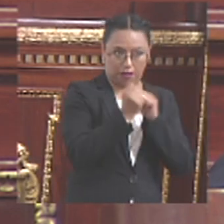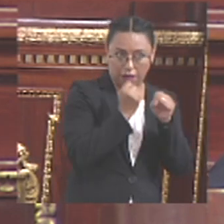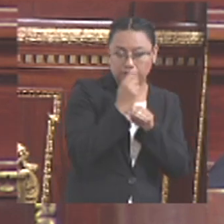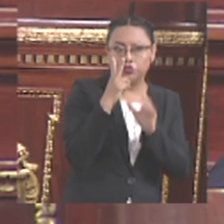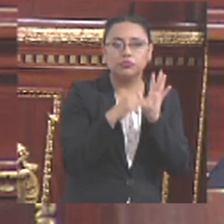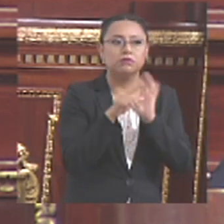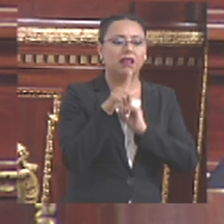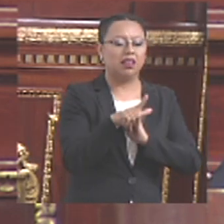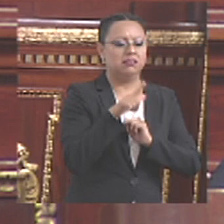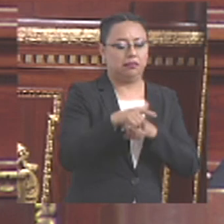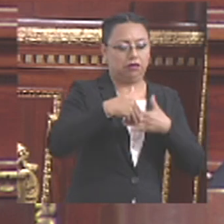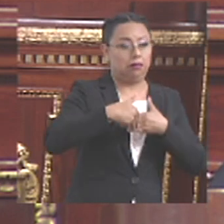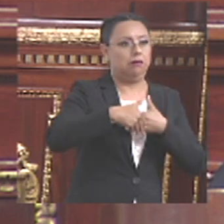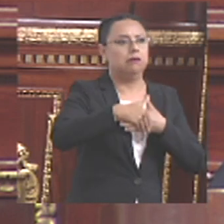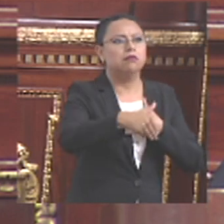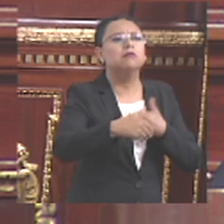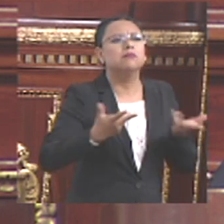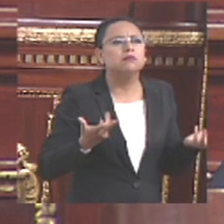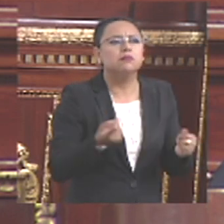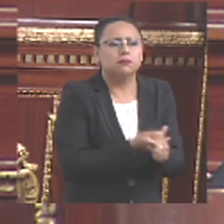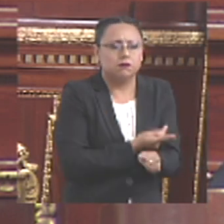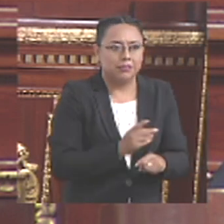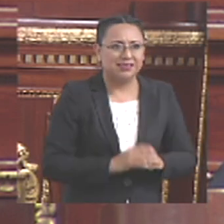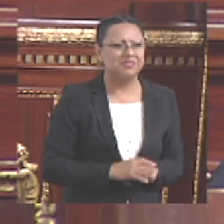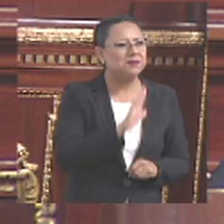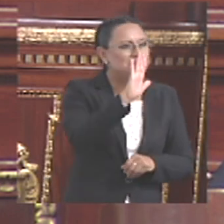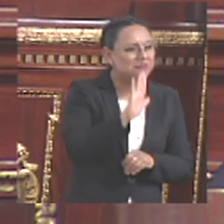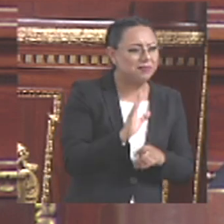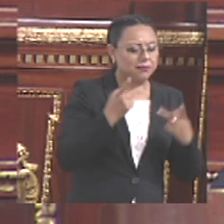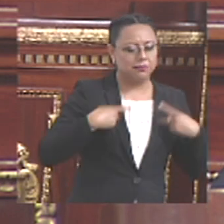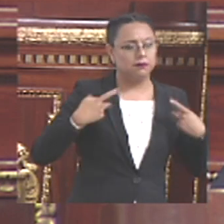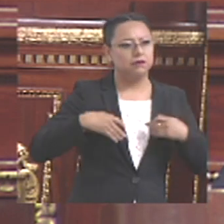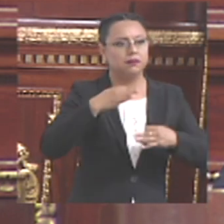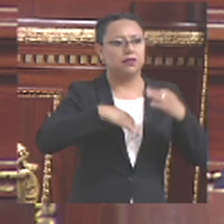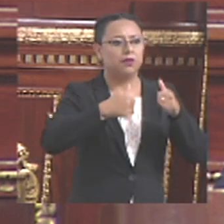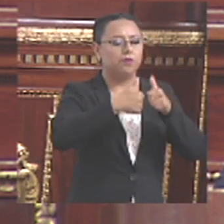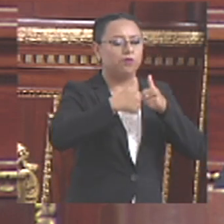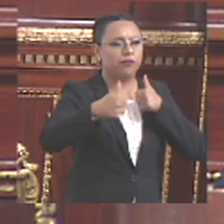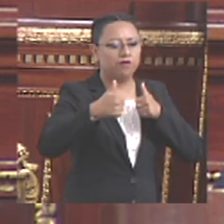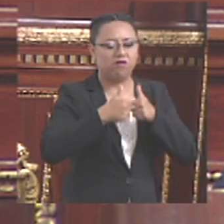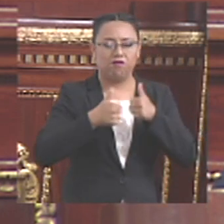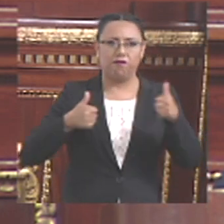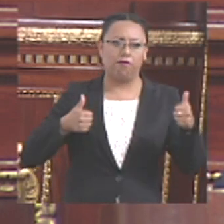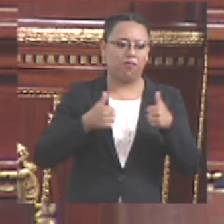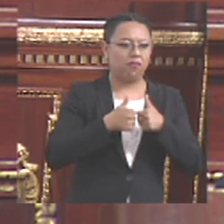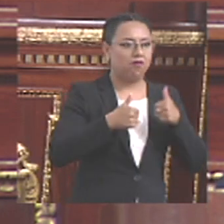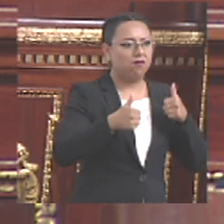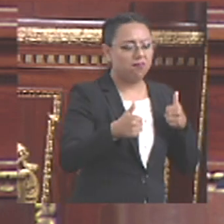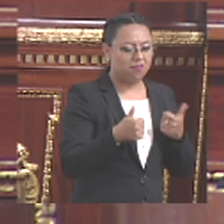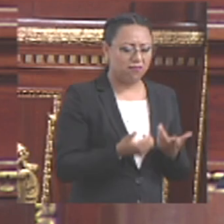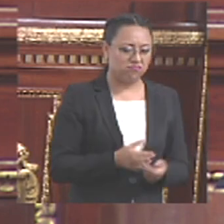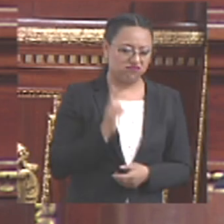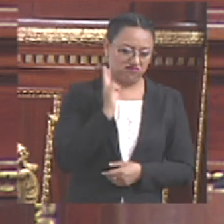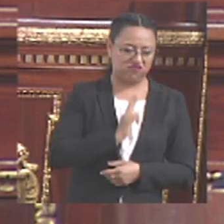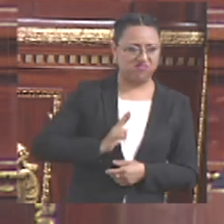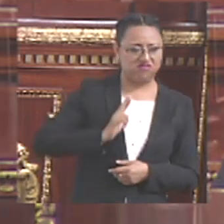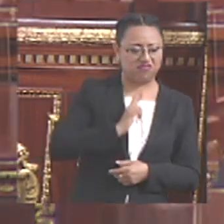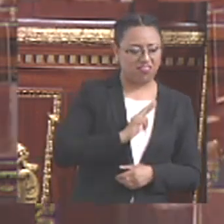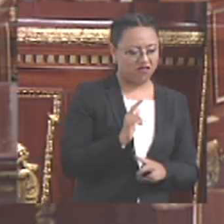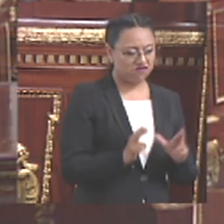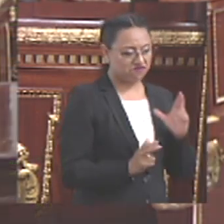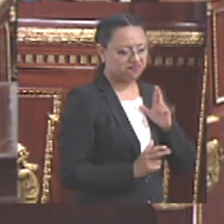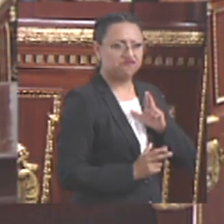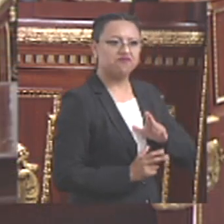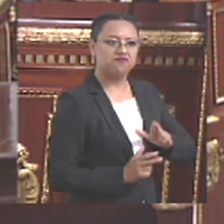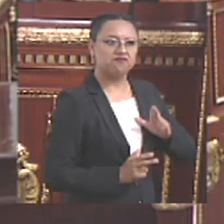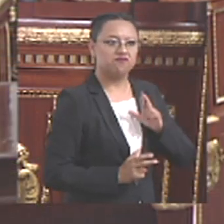venido exaltando una condición de división, de polarización, de encono, en donde dividimos a